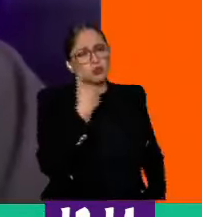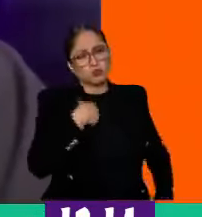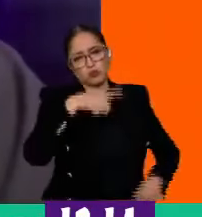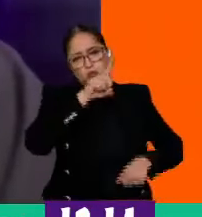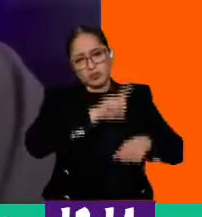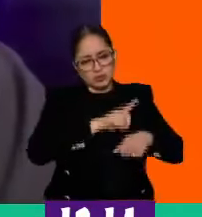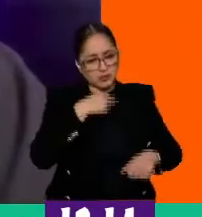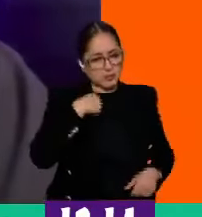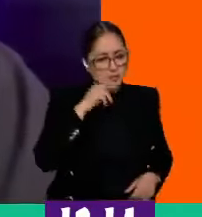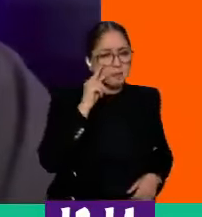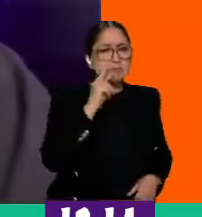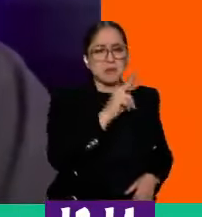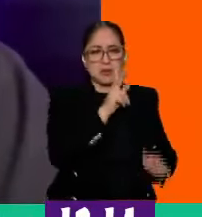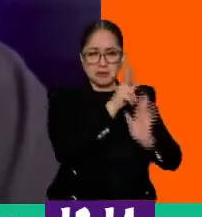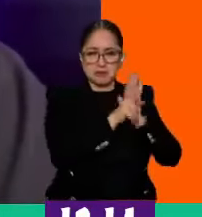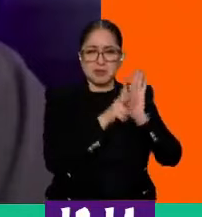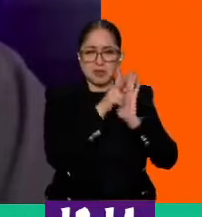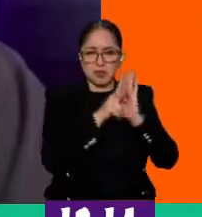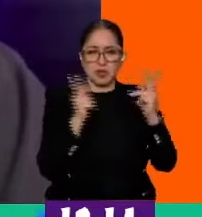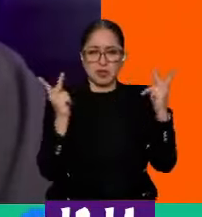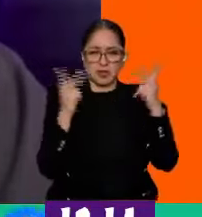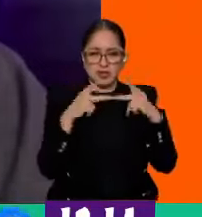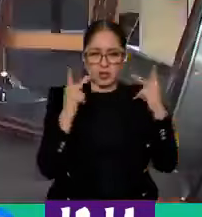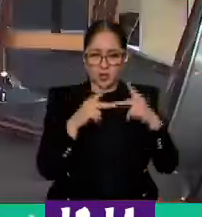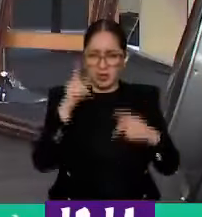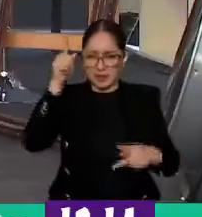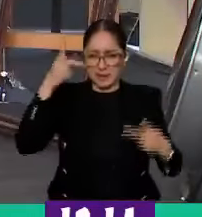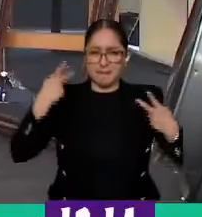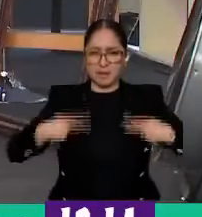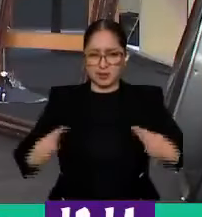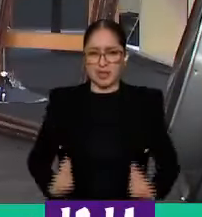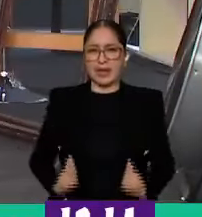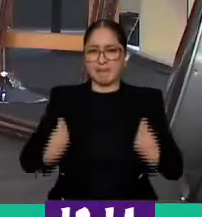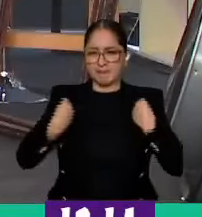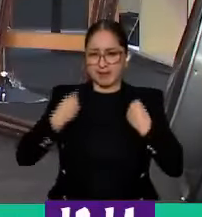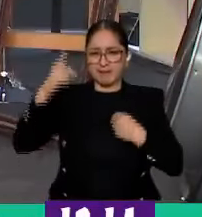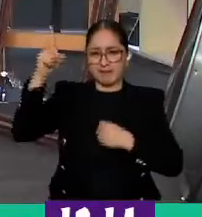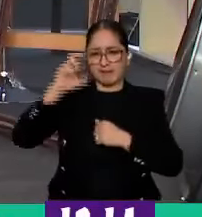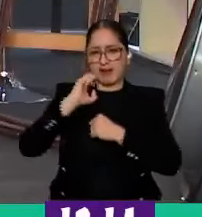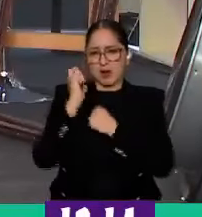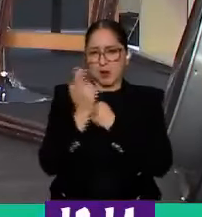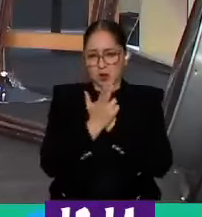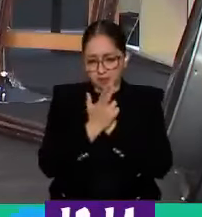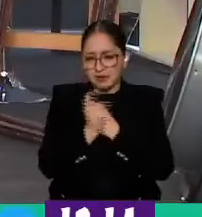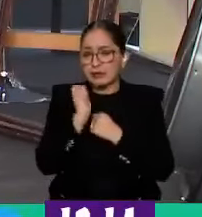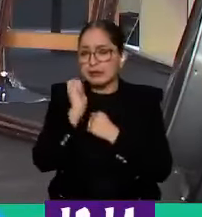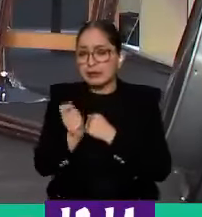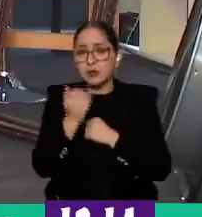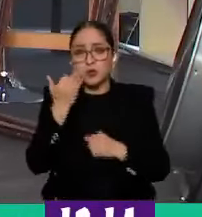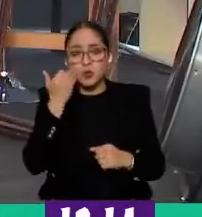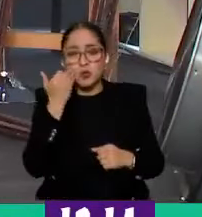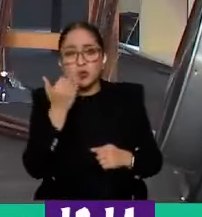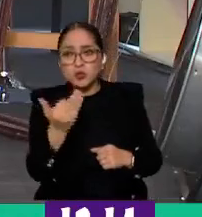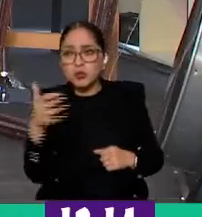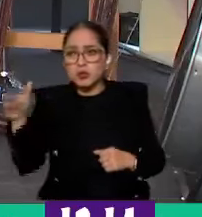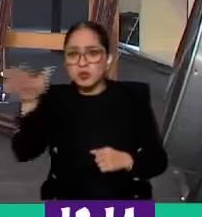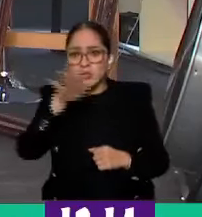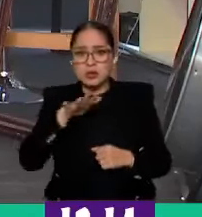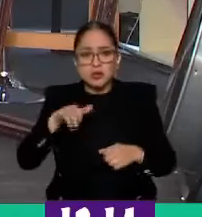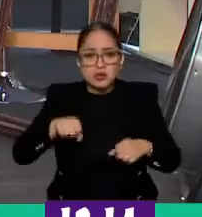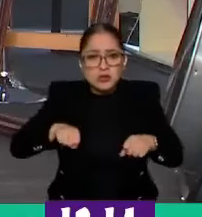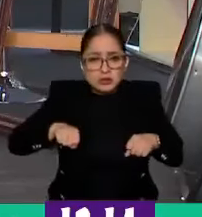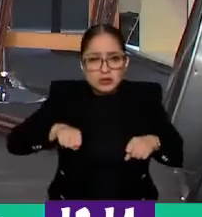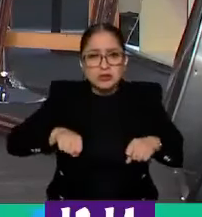TikTok de un europeo que se queja de que muestran los huevos en el supermercado, sí, que están a